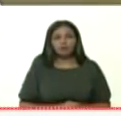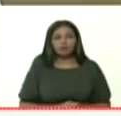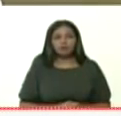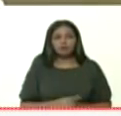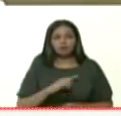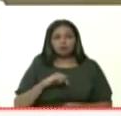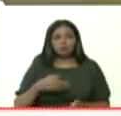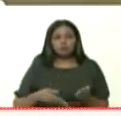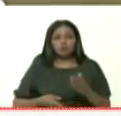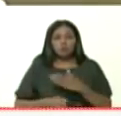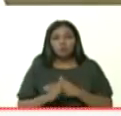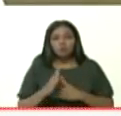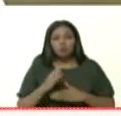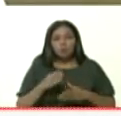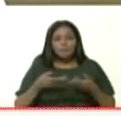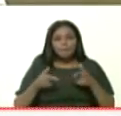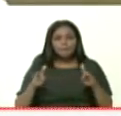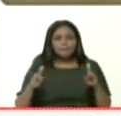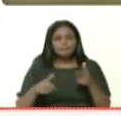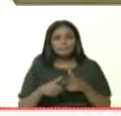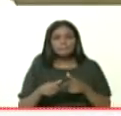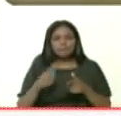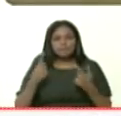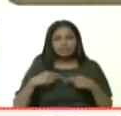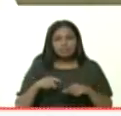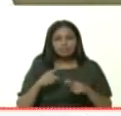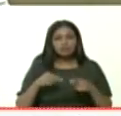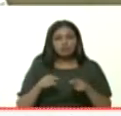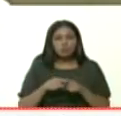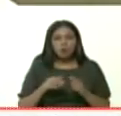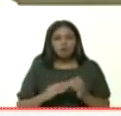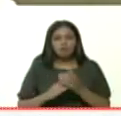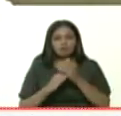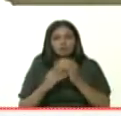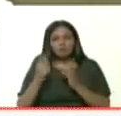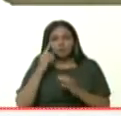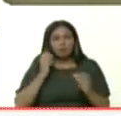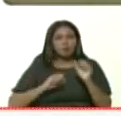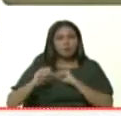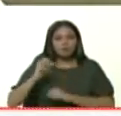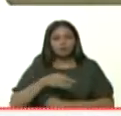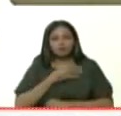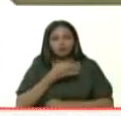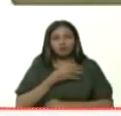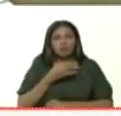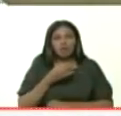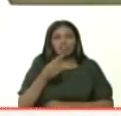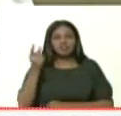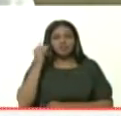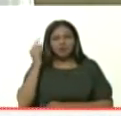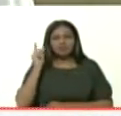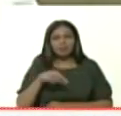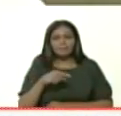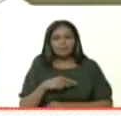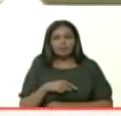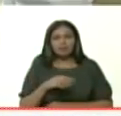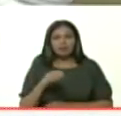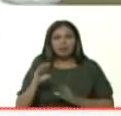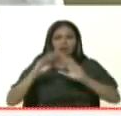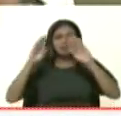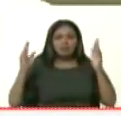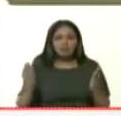ir expandiendo la existencia del liderazgo feminista, de los movimientos sociales feministas en el mundo